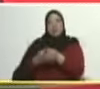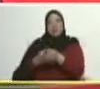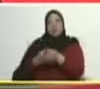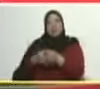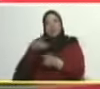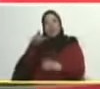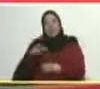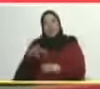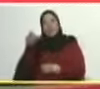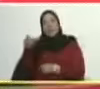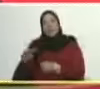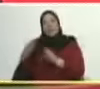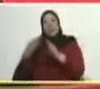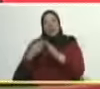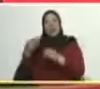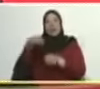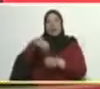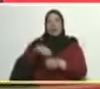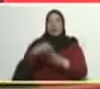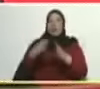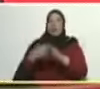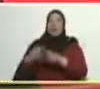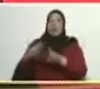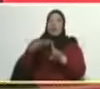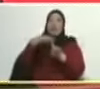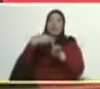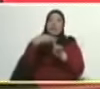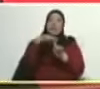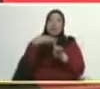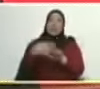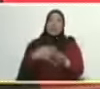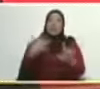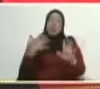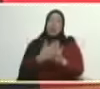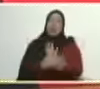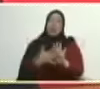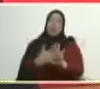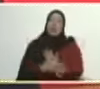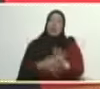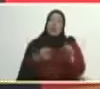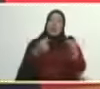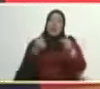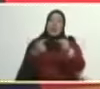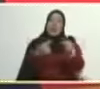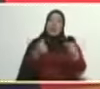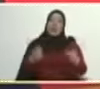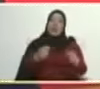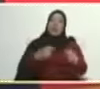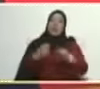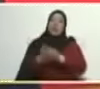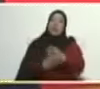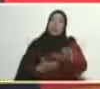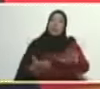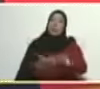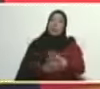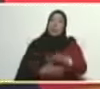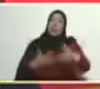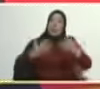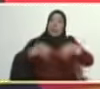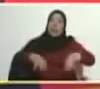las consecuencias de la crisis multilateral y multidimensional del capitalismo y por la apuesta de una